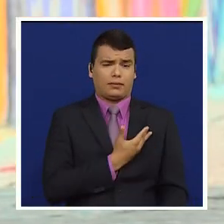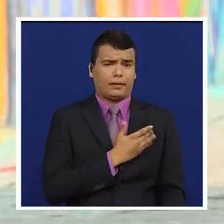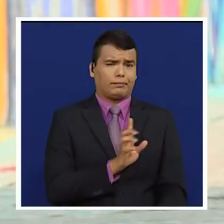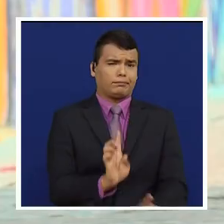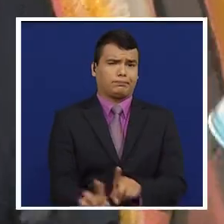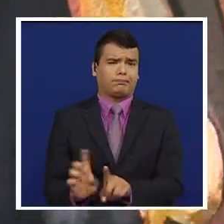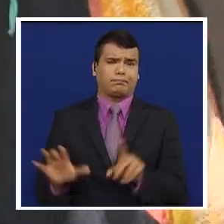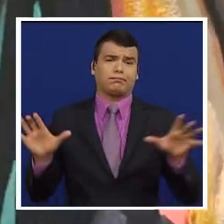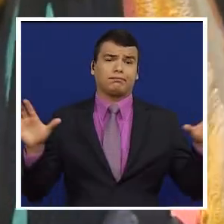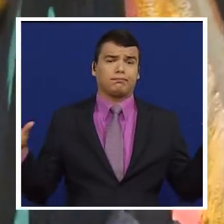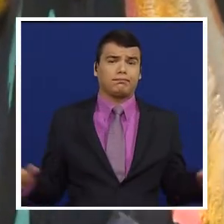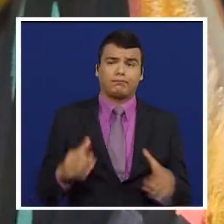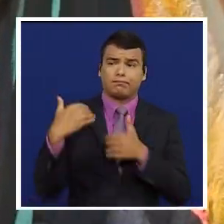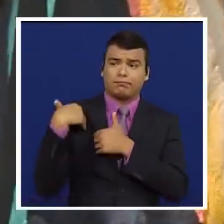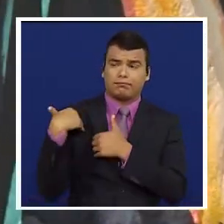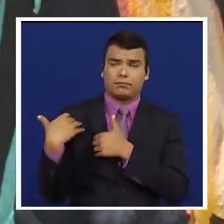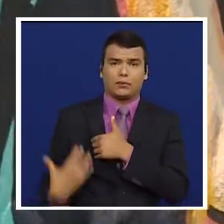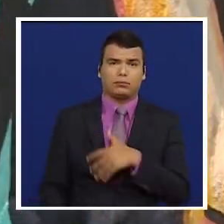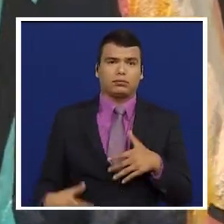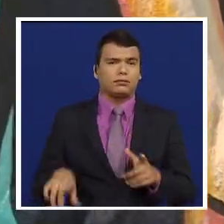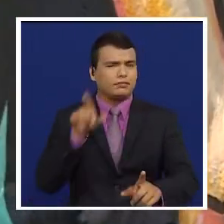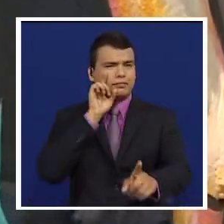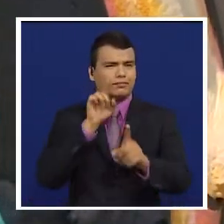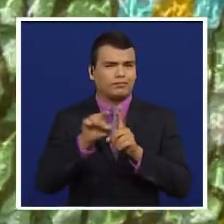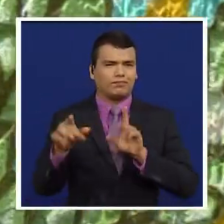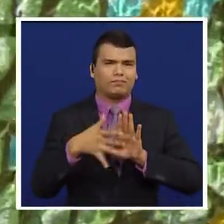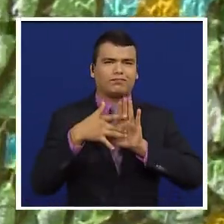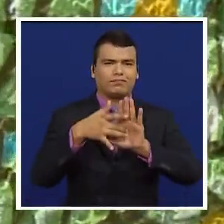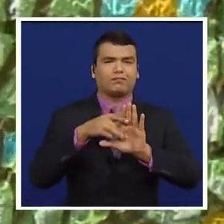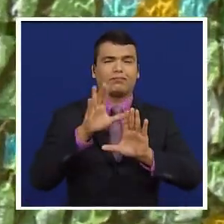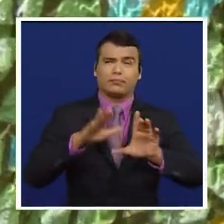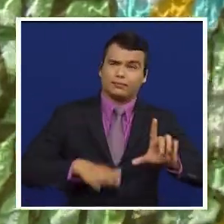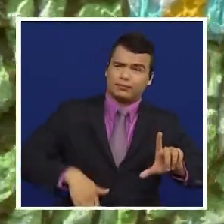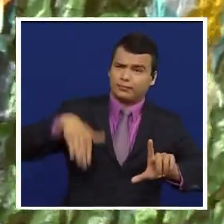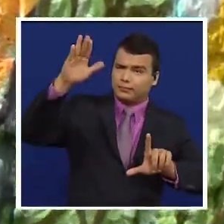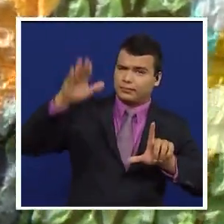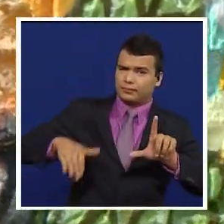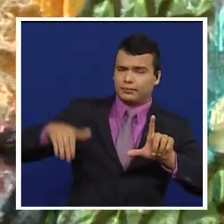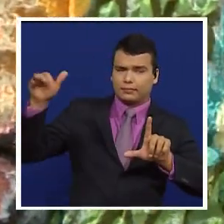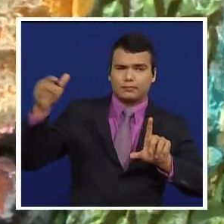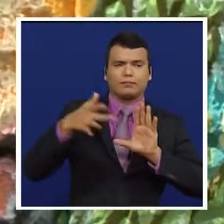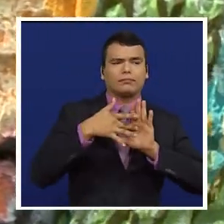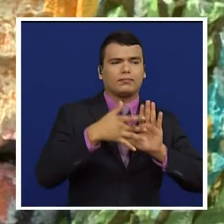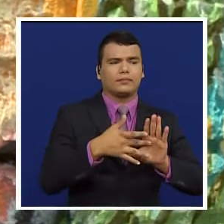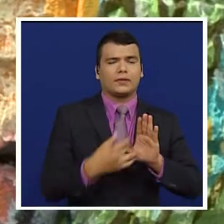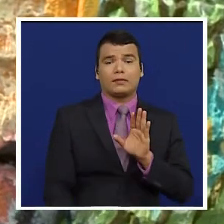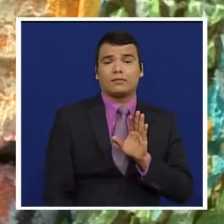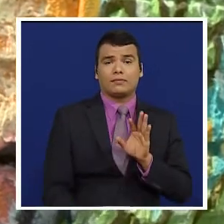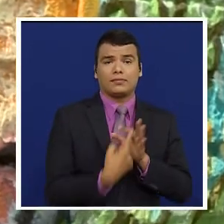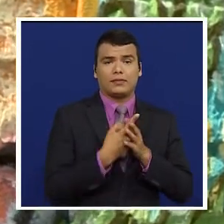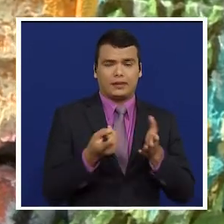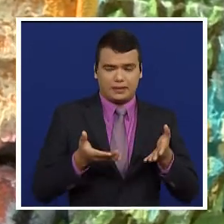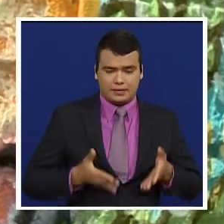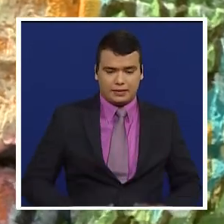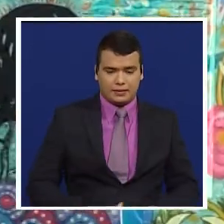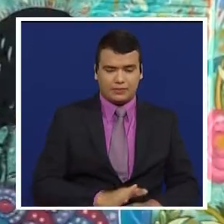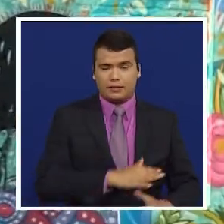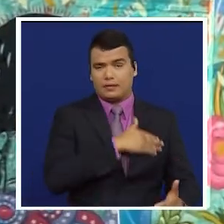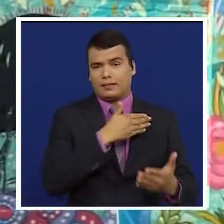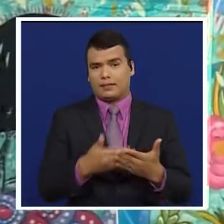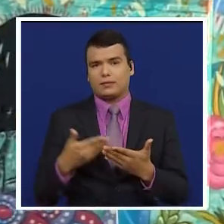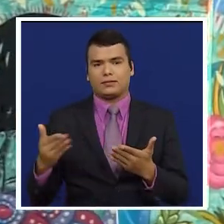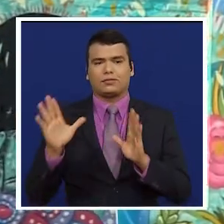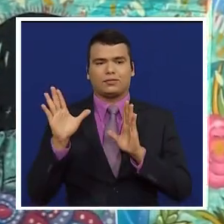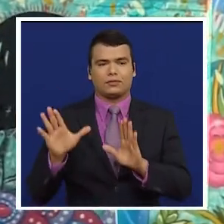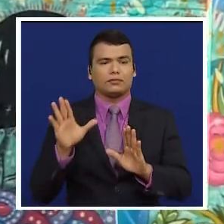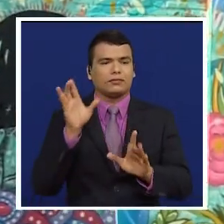otras cosas más. Y esa ha sido la intención siempre con el mural, retratarlo desde el principio de la vida, digamos, de la mujer. El espacio también fue el escenario para